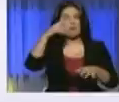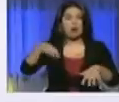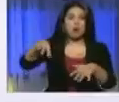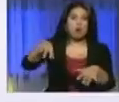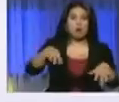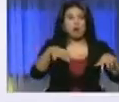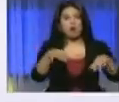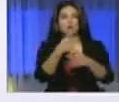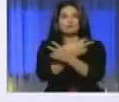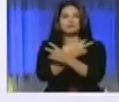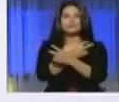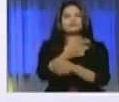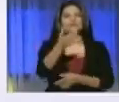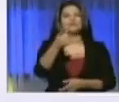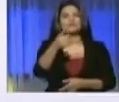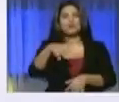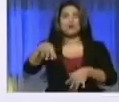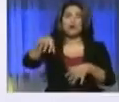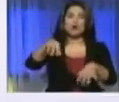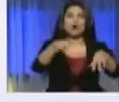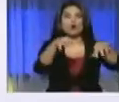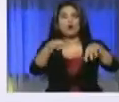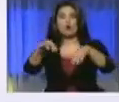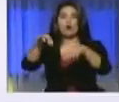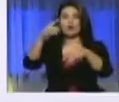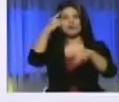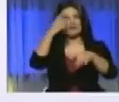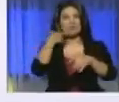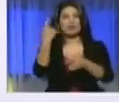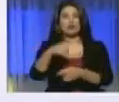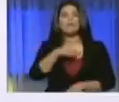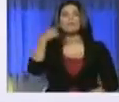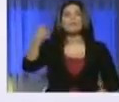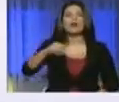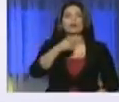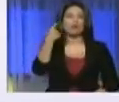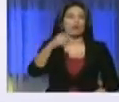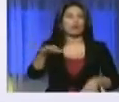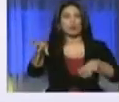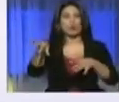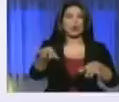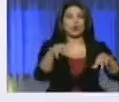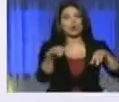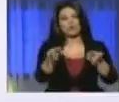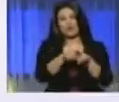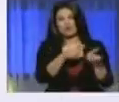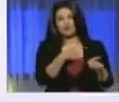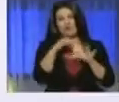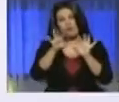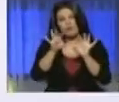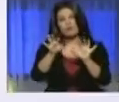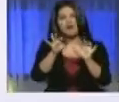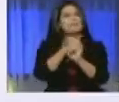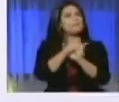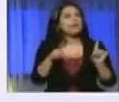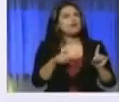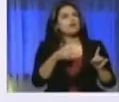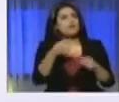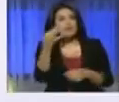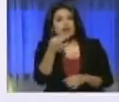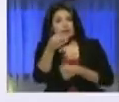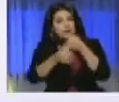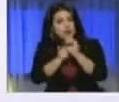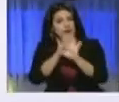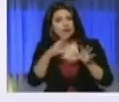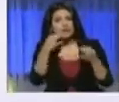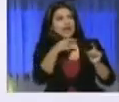¿Cómo es que se llama? De los zombies. Y es así. Vienen de un pasado,